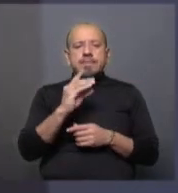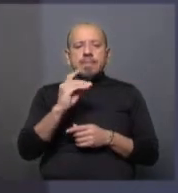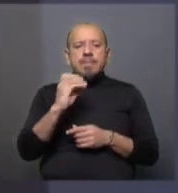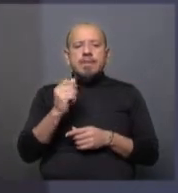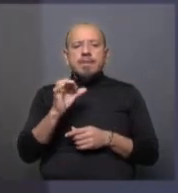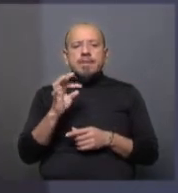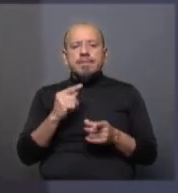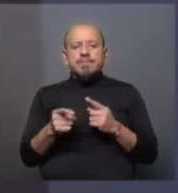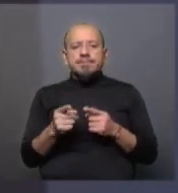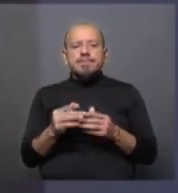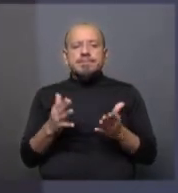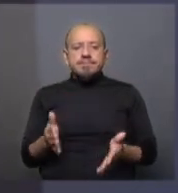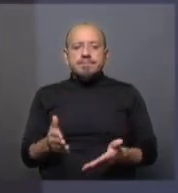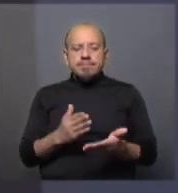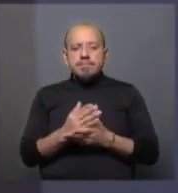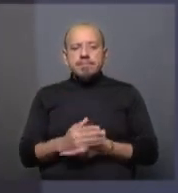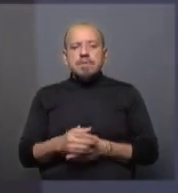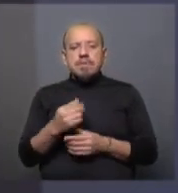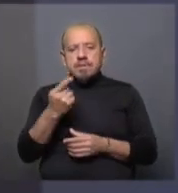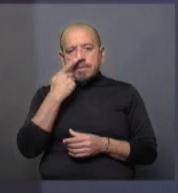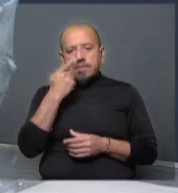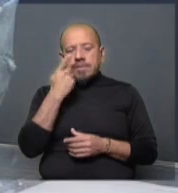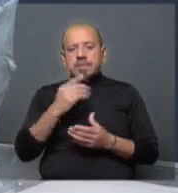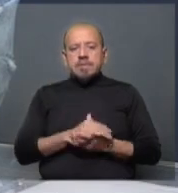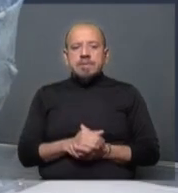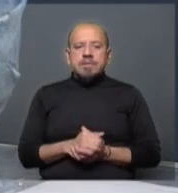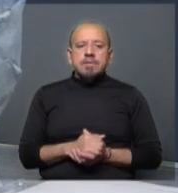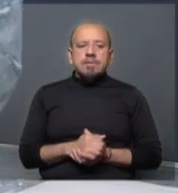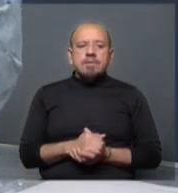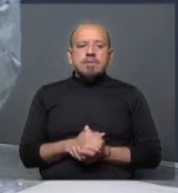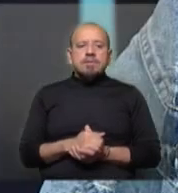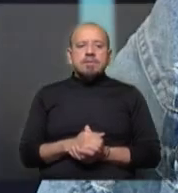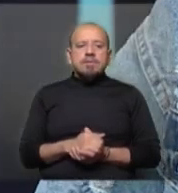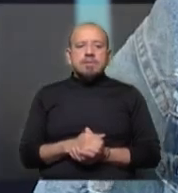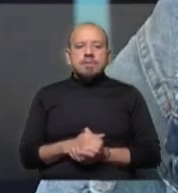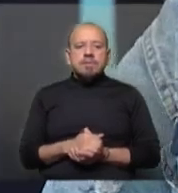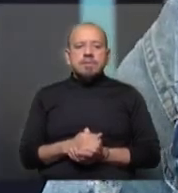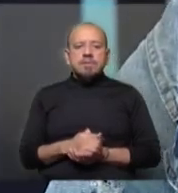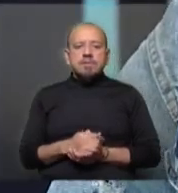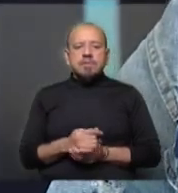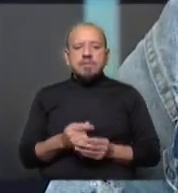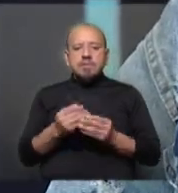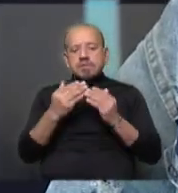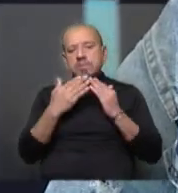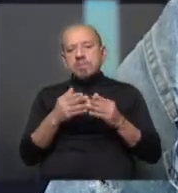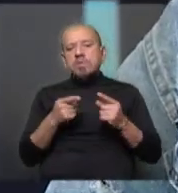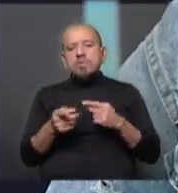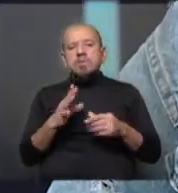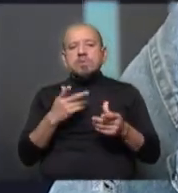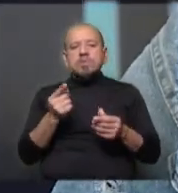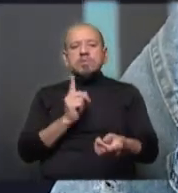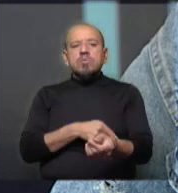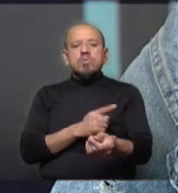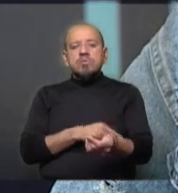dónde quiero ir después Este me parece valor y te editas mucho Te pregunto porque cuando uno empieza a hacer algo no sé si si si estabas acostumbrado a